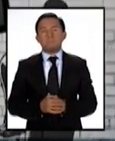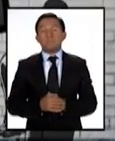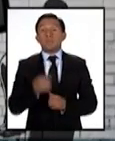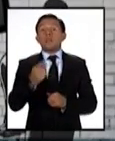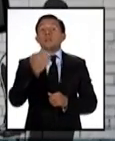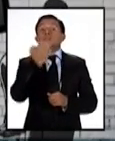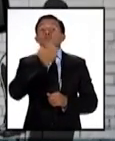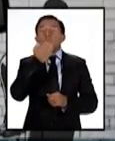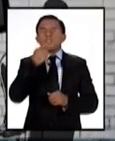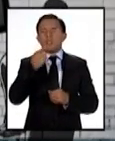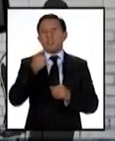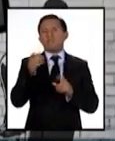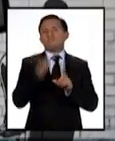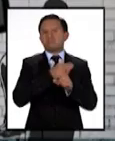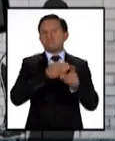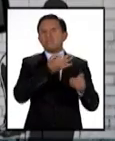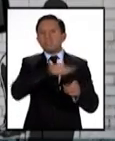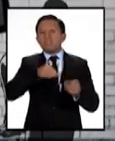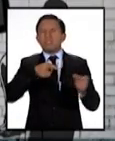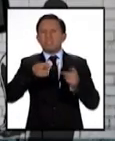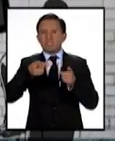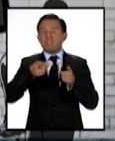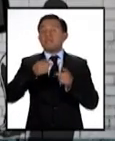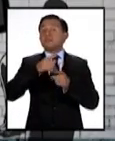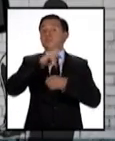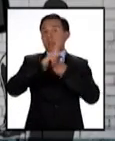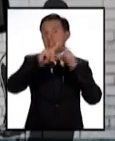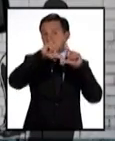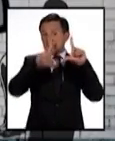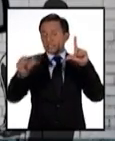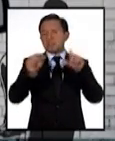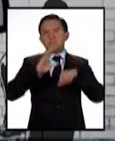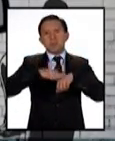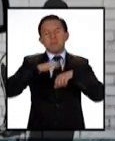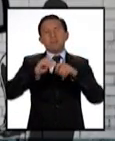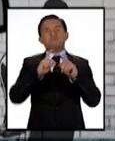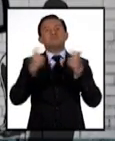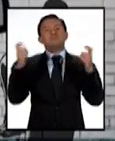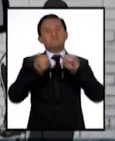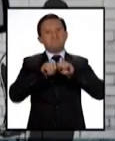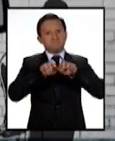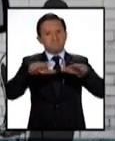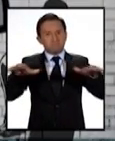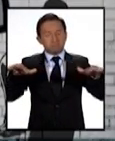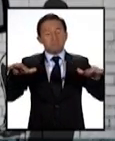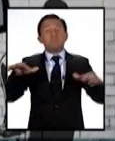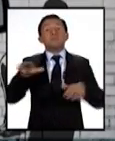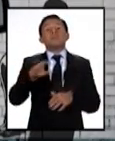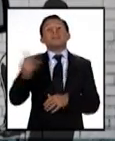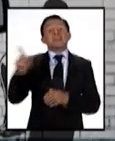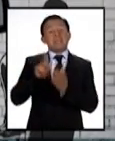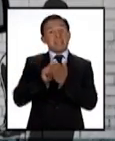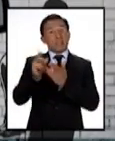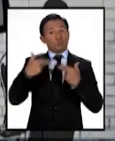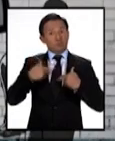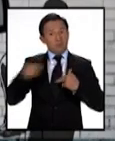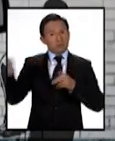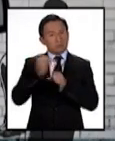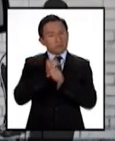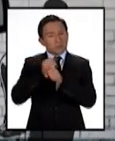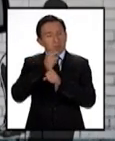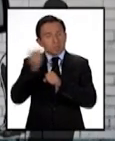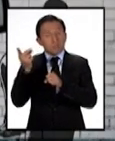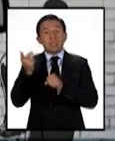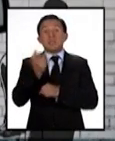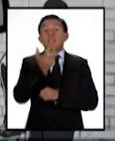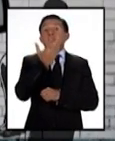país. De acuerdo a estimaciones de la Comisión Nacional de Derechos Humanos, 4 de cada 10 alumnos han sufrido